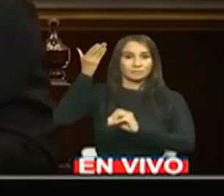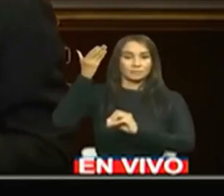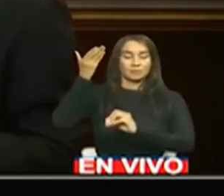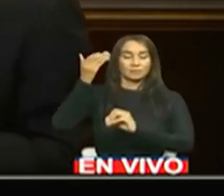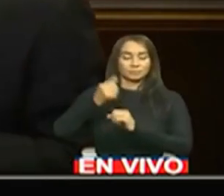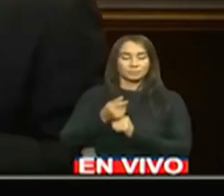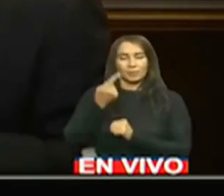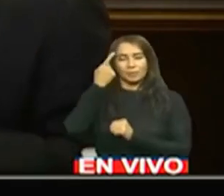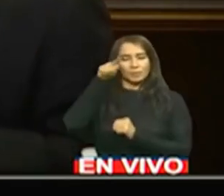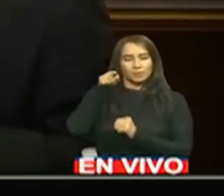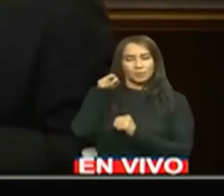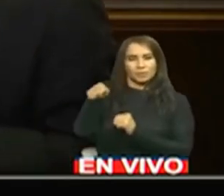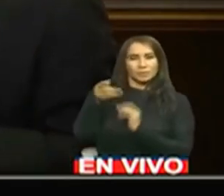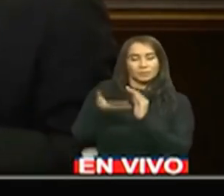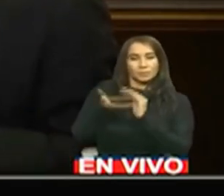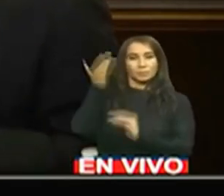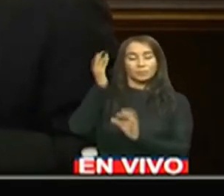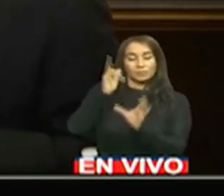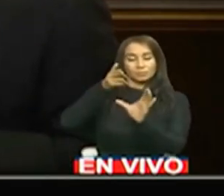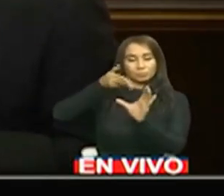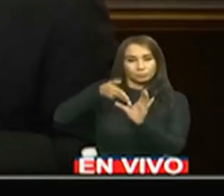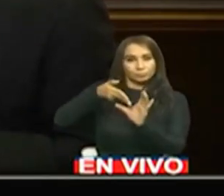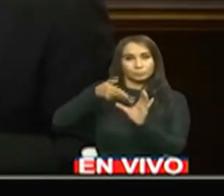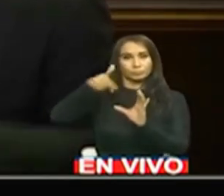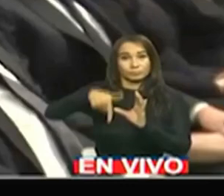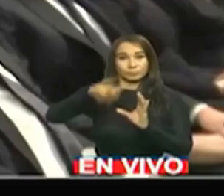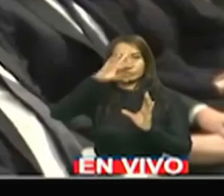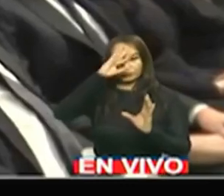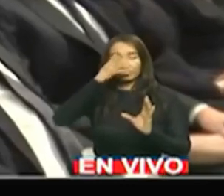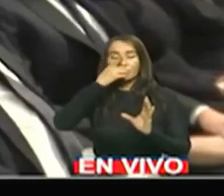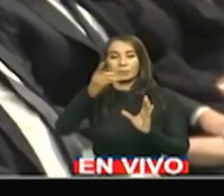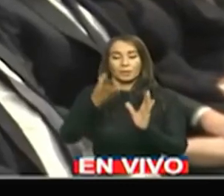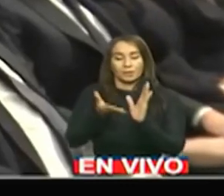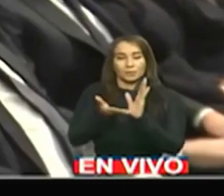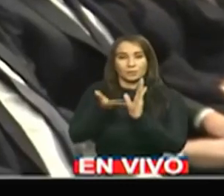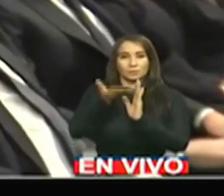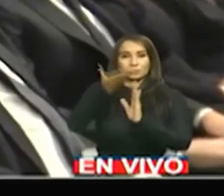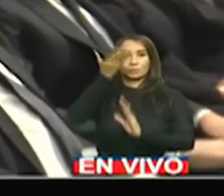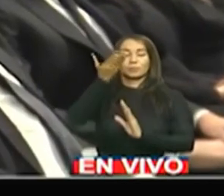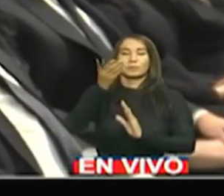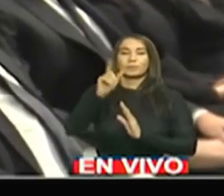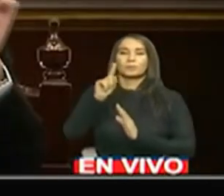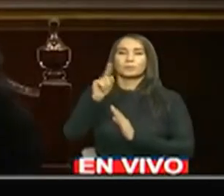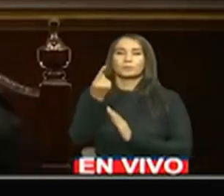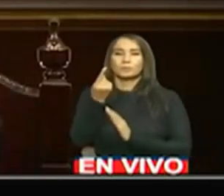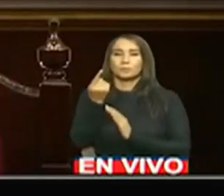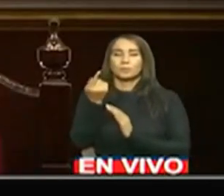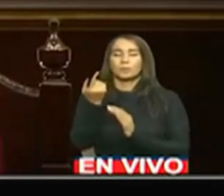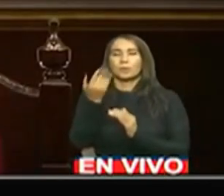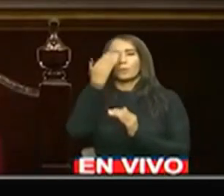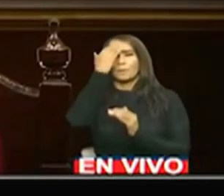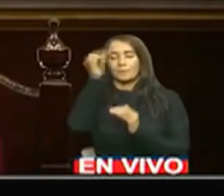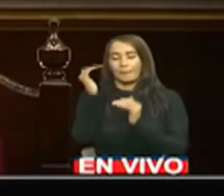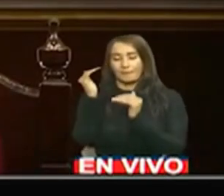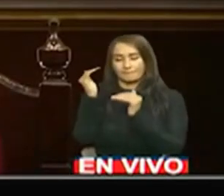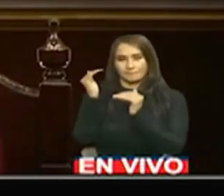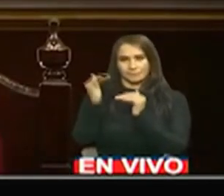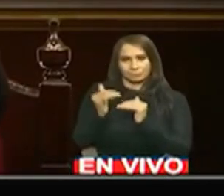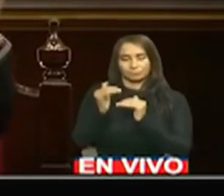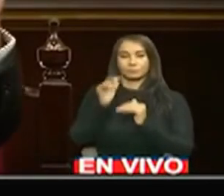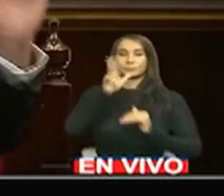ese aumento de los precios de los combustibles en el país se ha incrementado solo en una proporción menor, en concreto